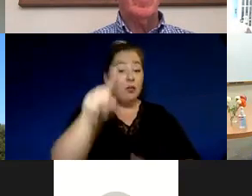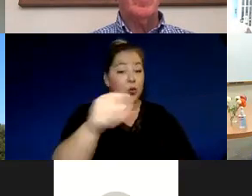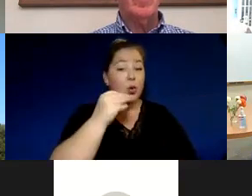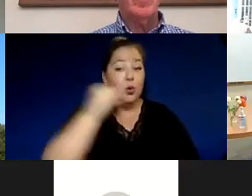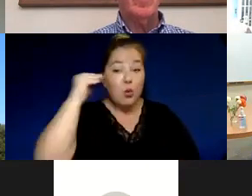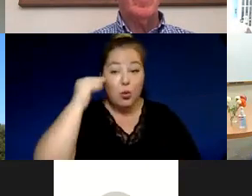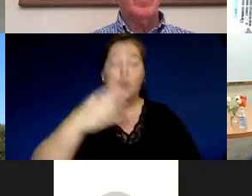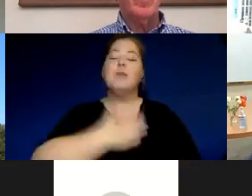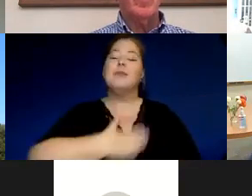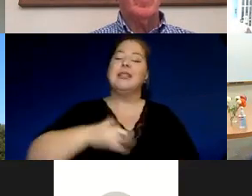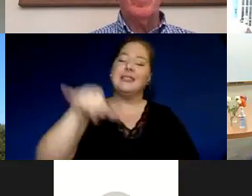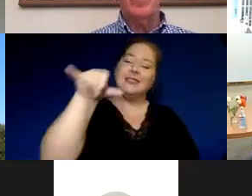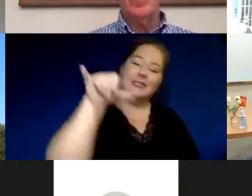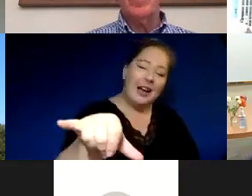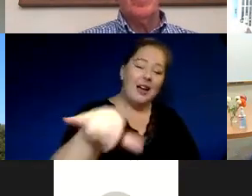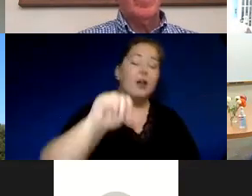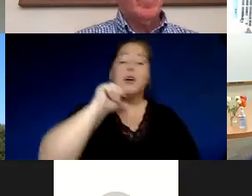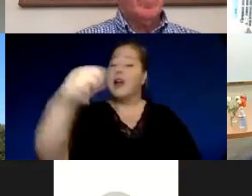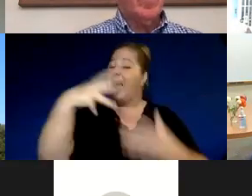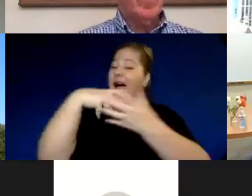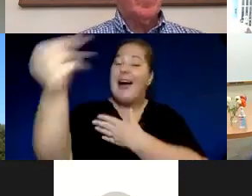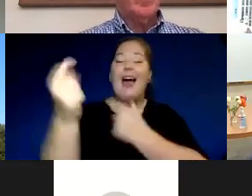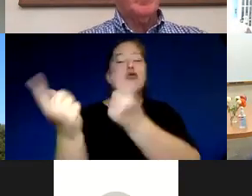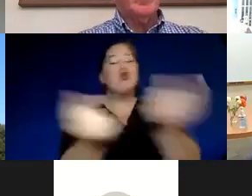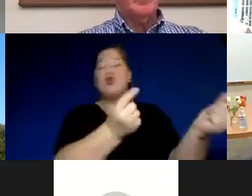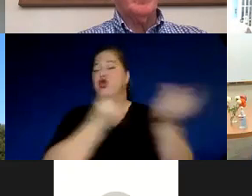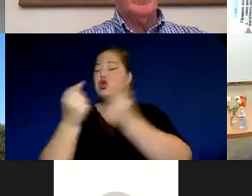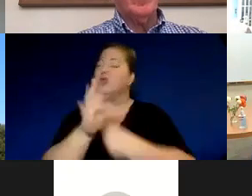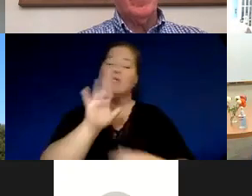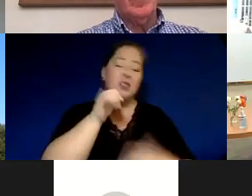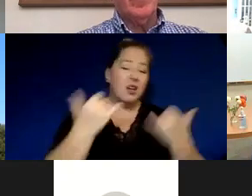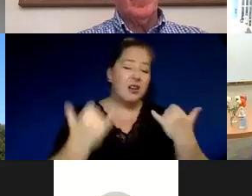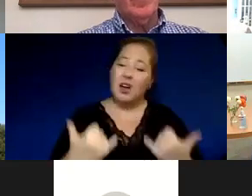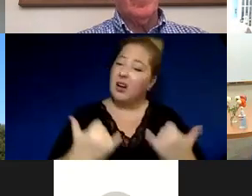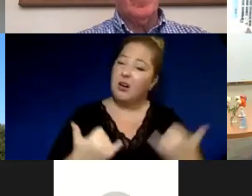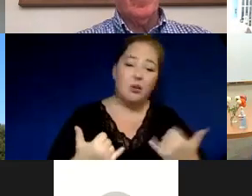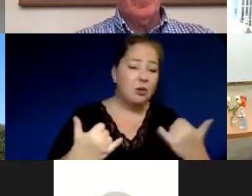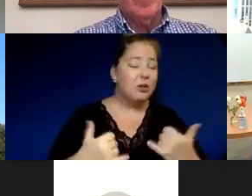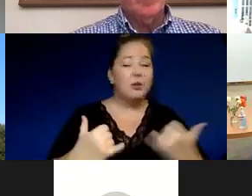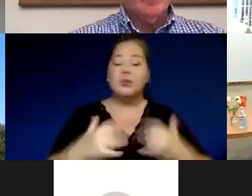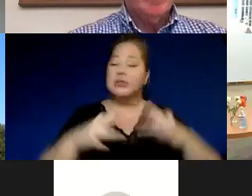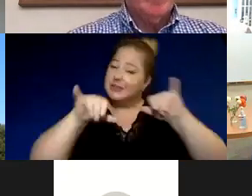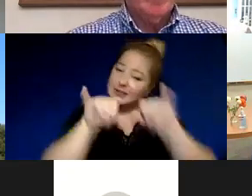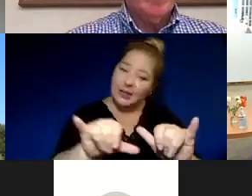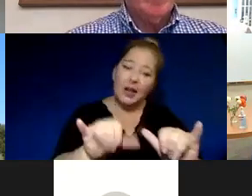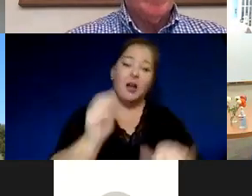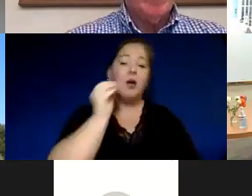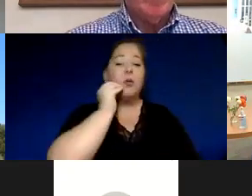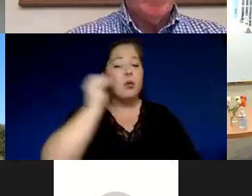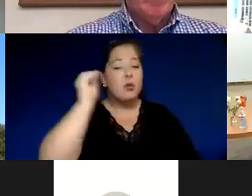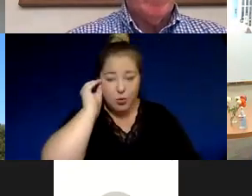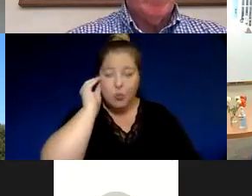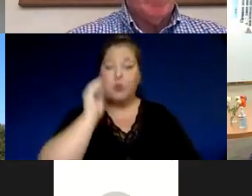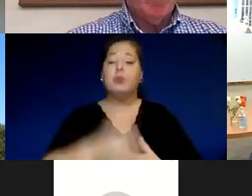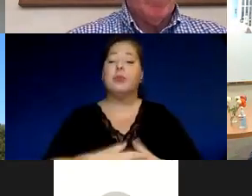que evacúen. O sea, lo que les pedimos es que se alejen de esas áreas.